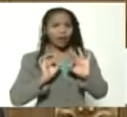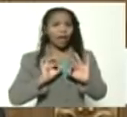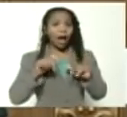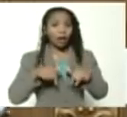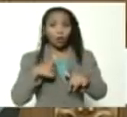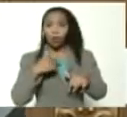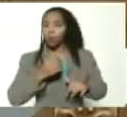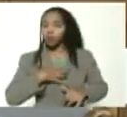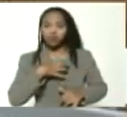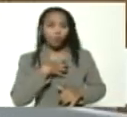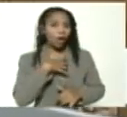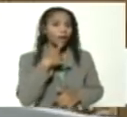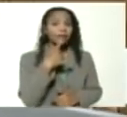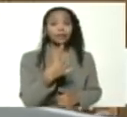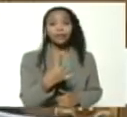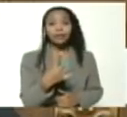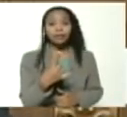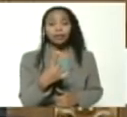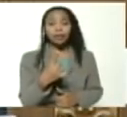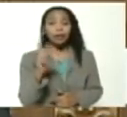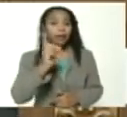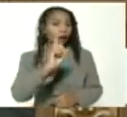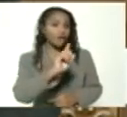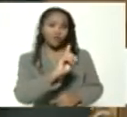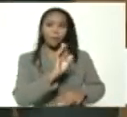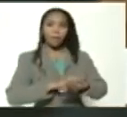puede decir que no es así.